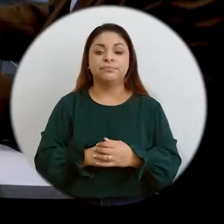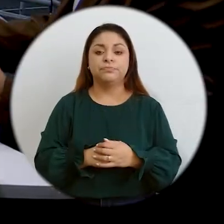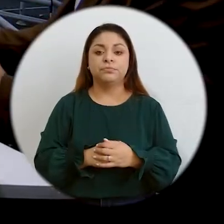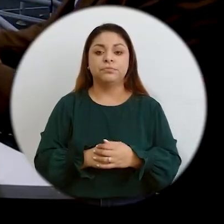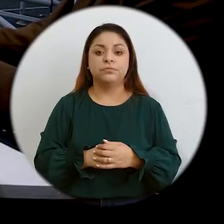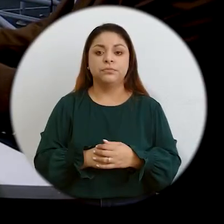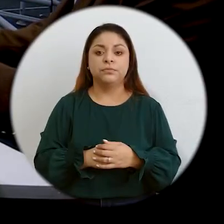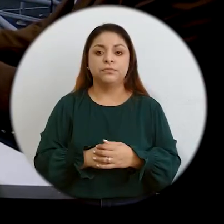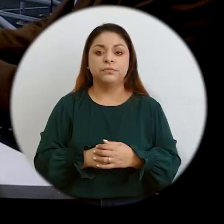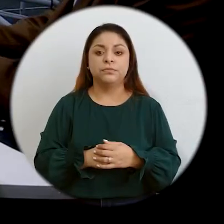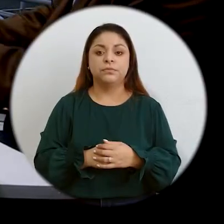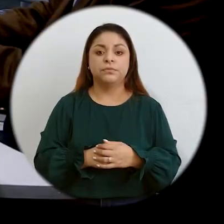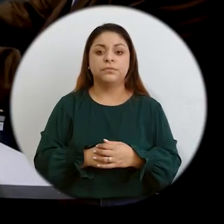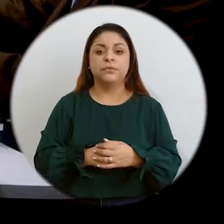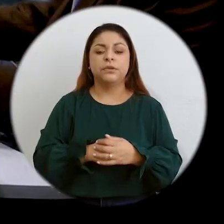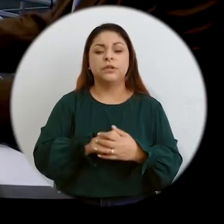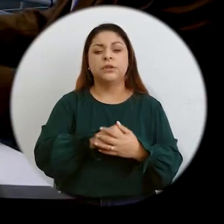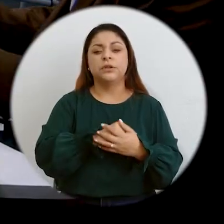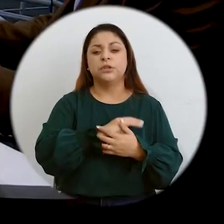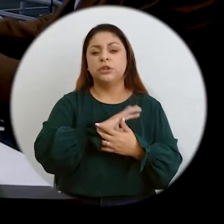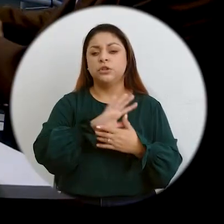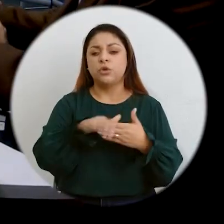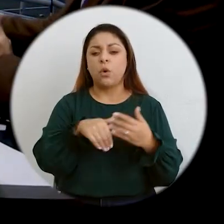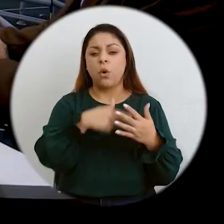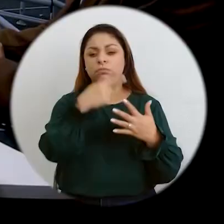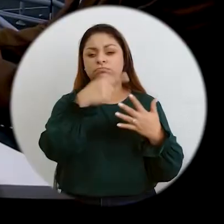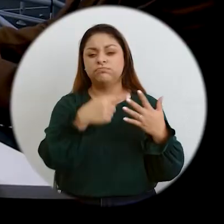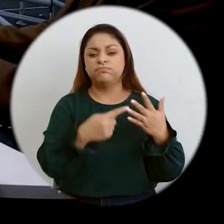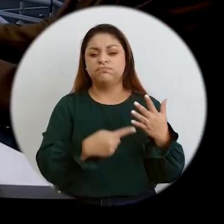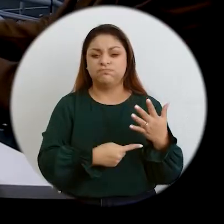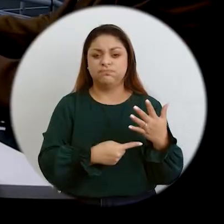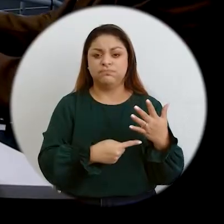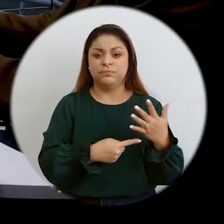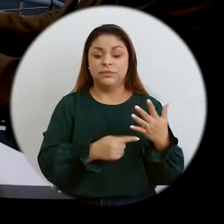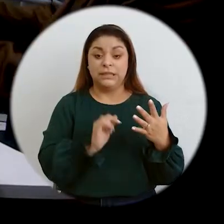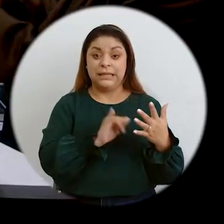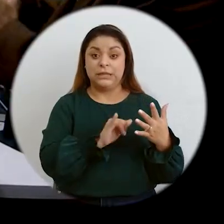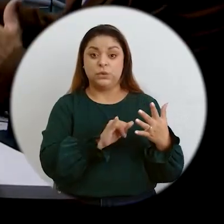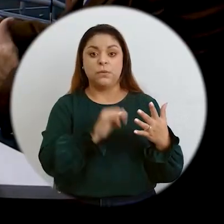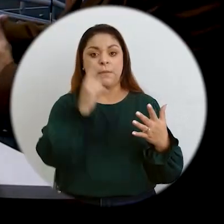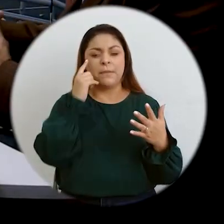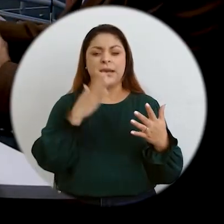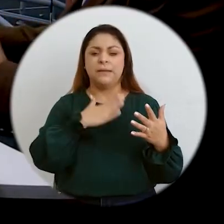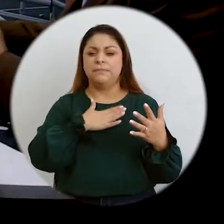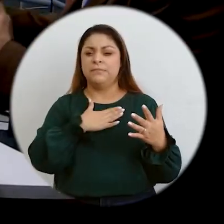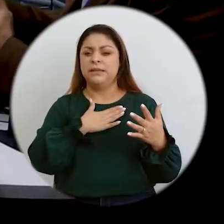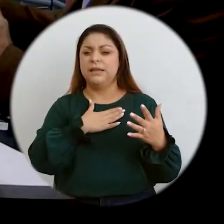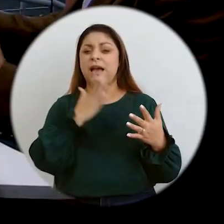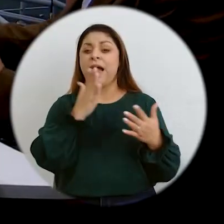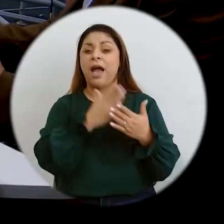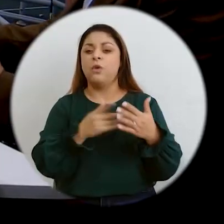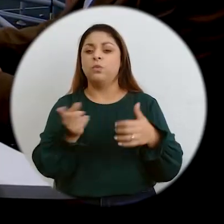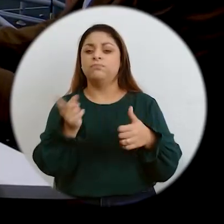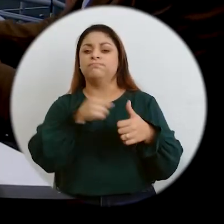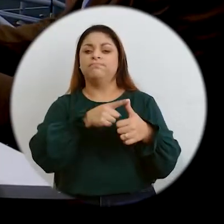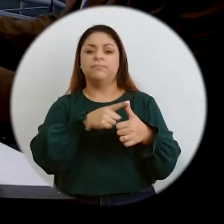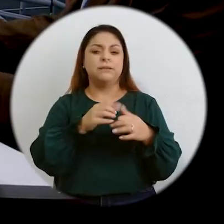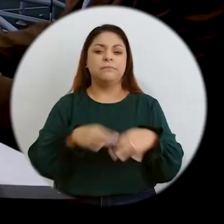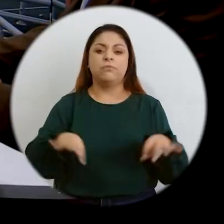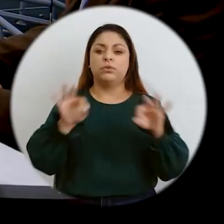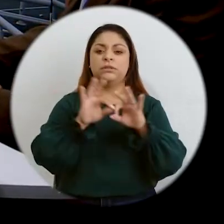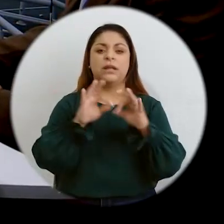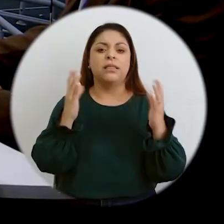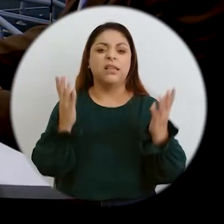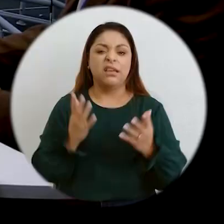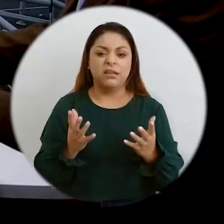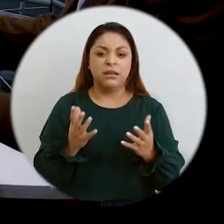Dentro de todo ese conjunto de factores está para mí algo muy importante, que es la